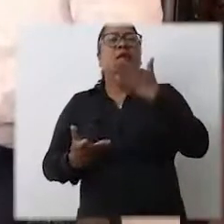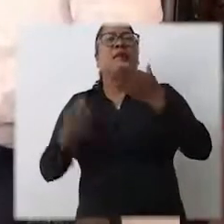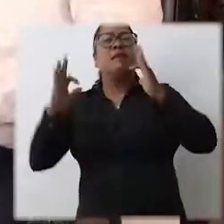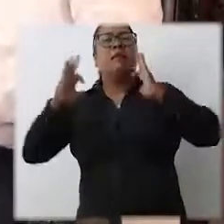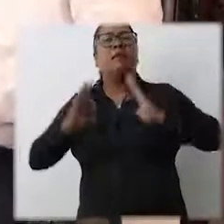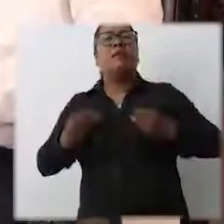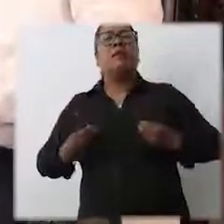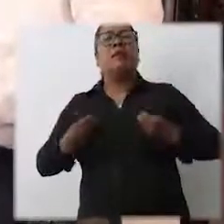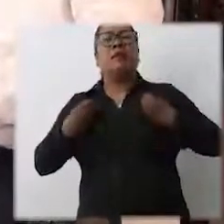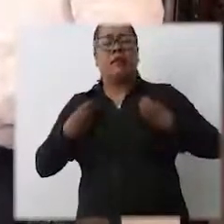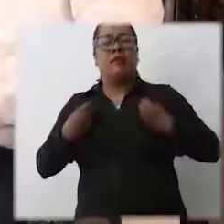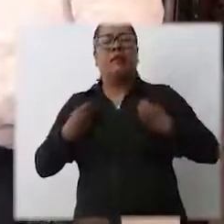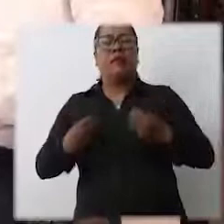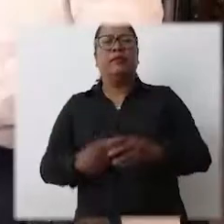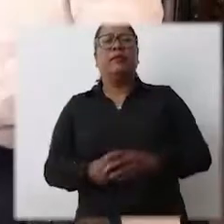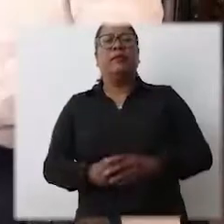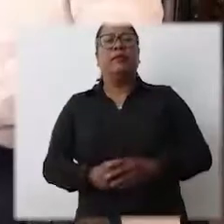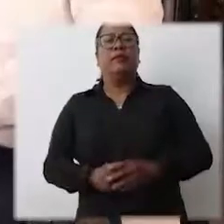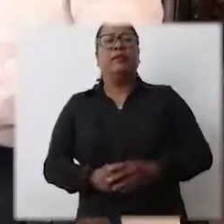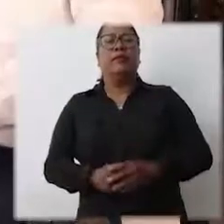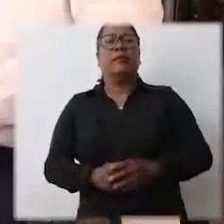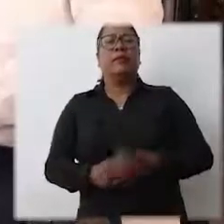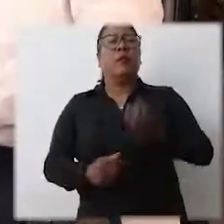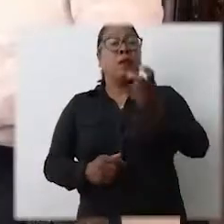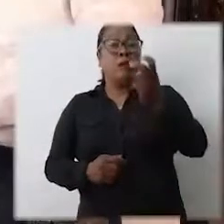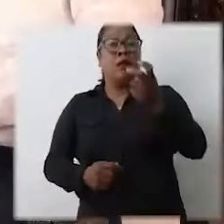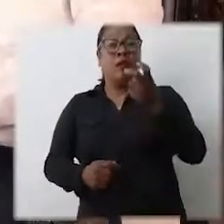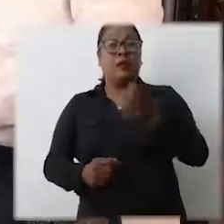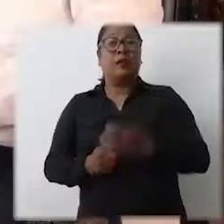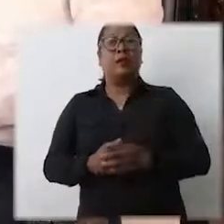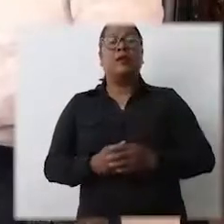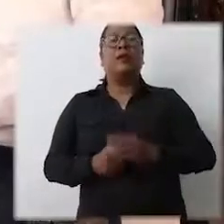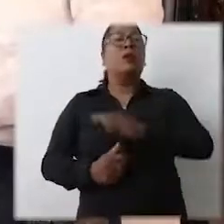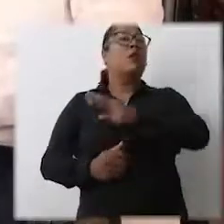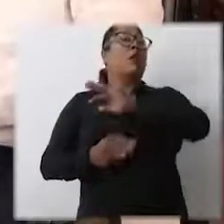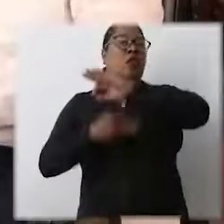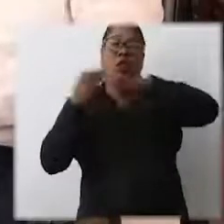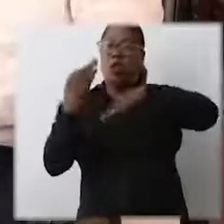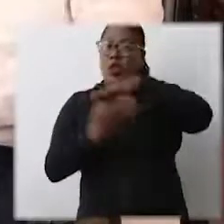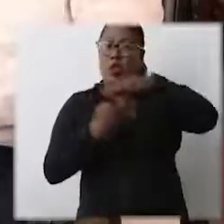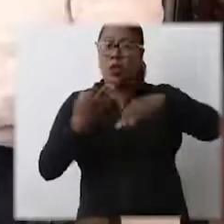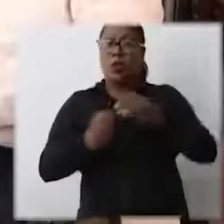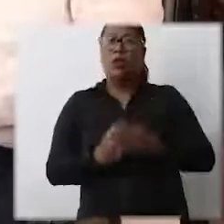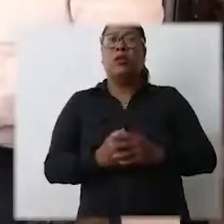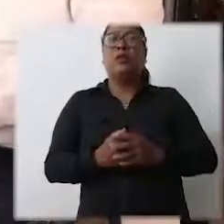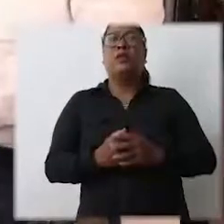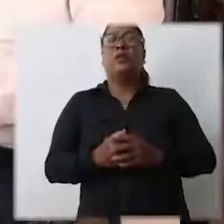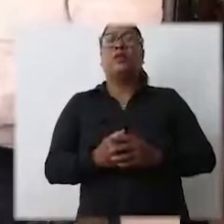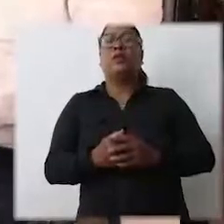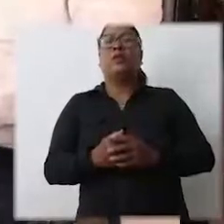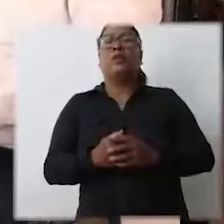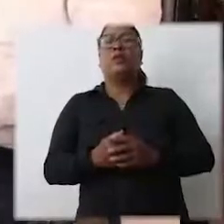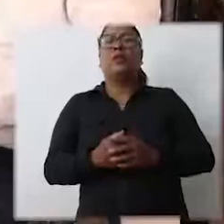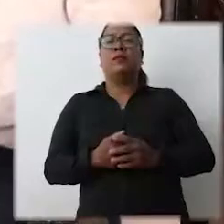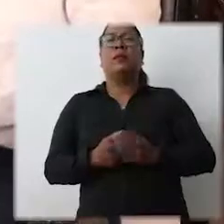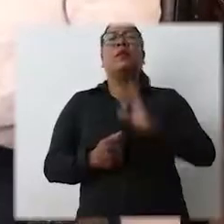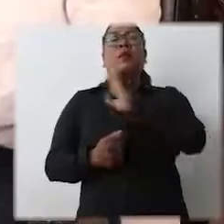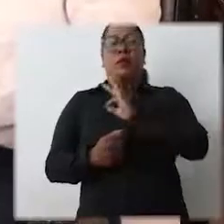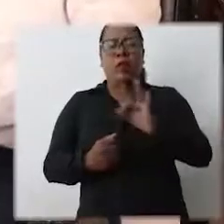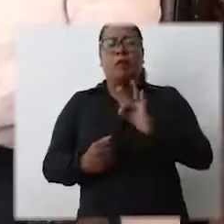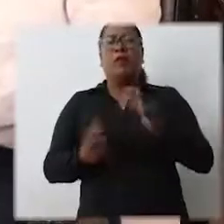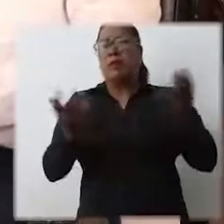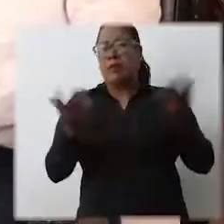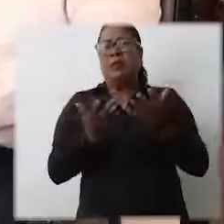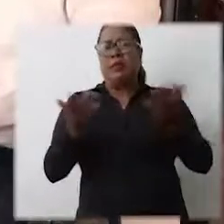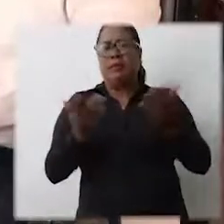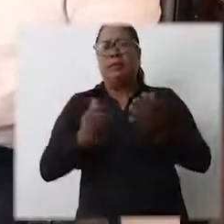su Constitución y de la ignorancia de esta norma trae como consecuencia la violación de muchos de sus derechos